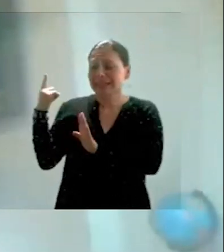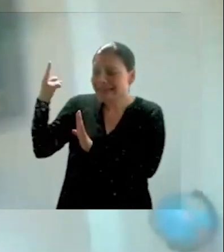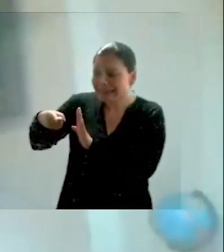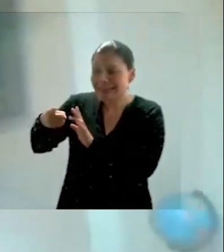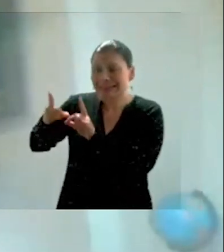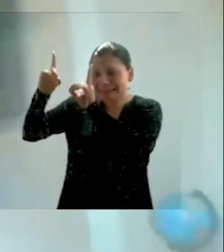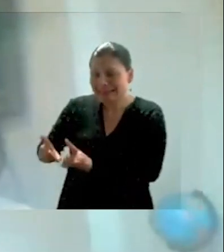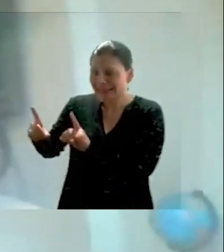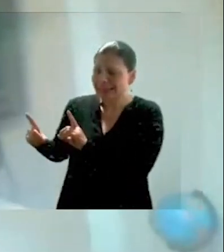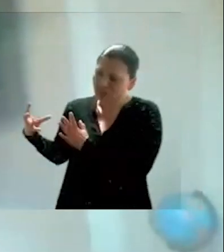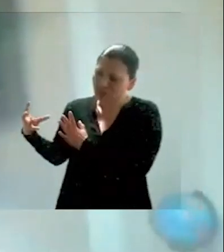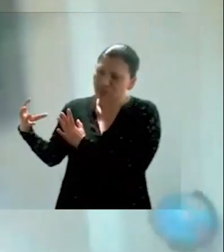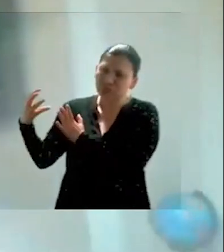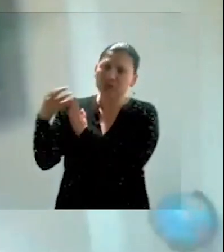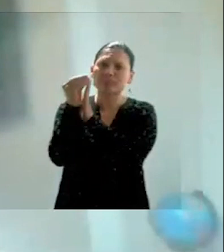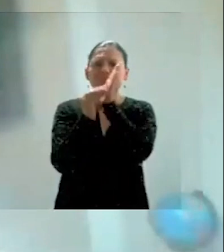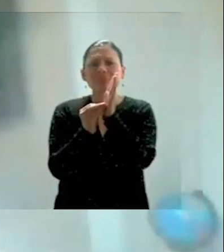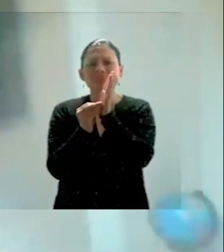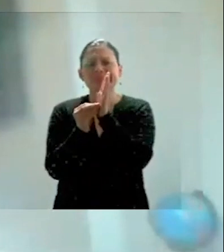en debilidad manifiesta o grupos